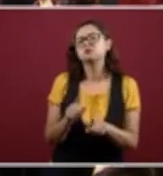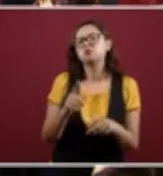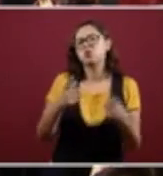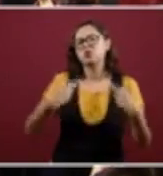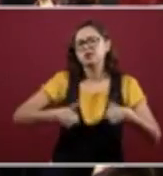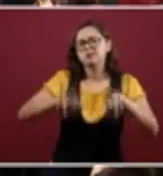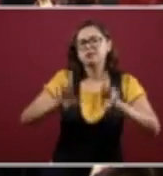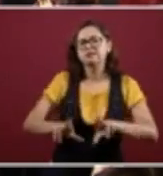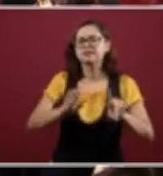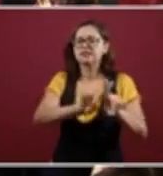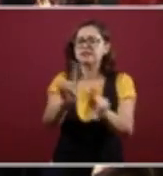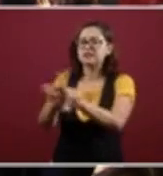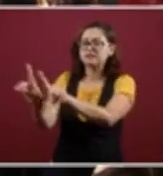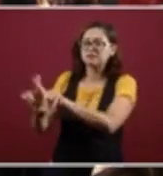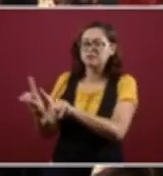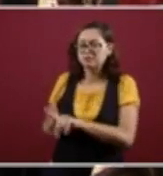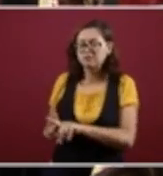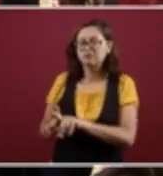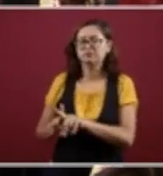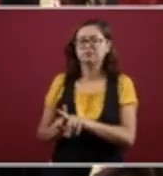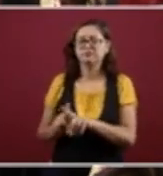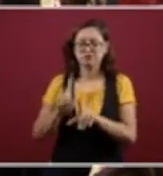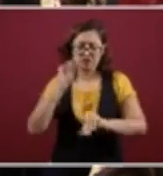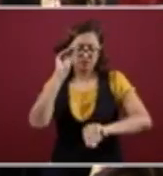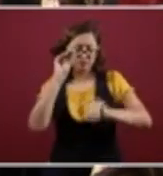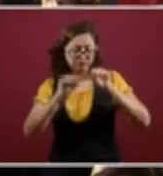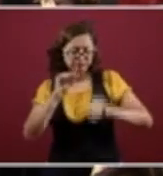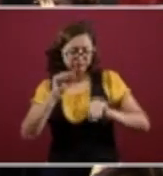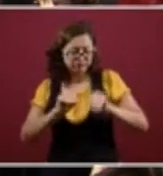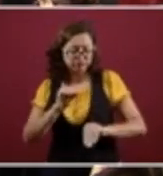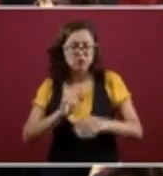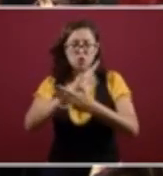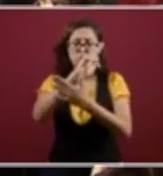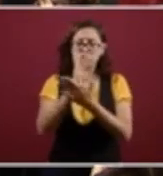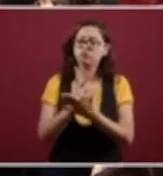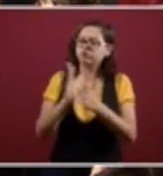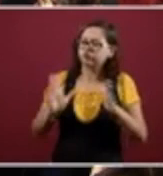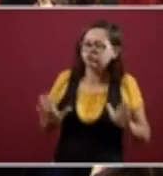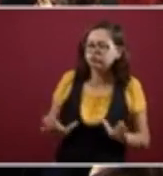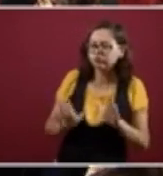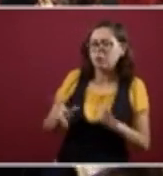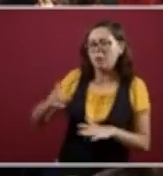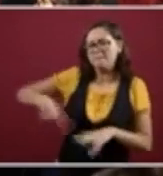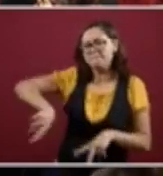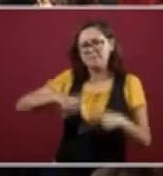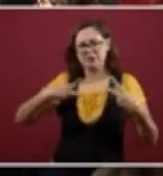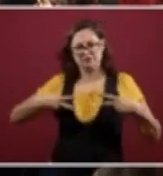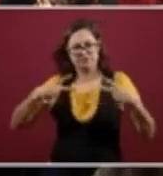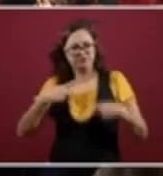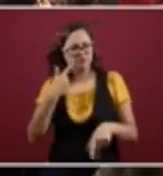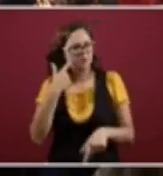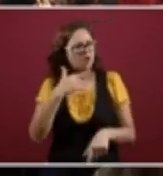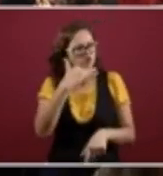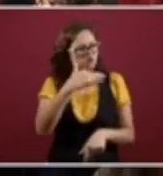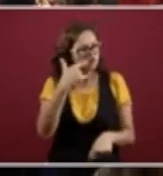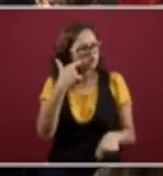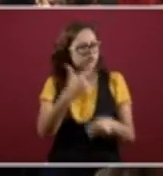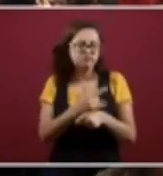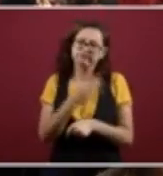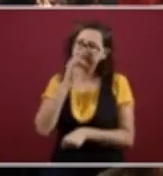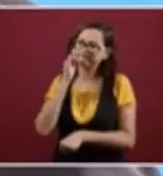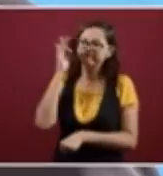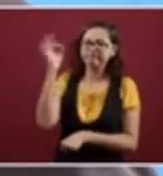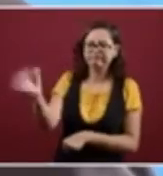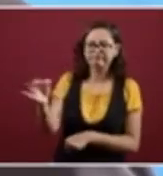signatarios de esta convención, el programa de estímulo a los alertadores internos. Este sistema tiene